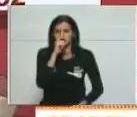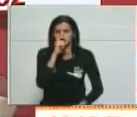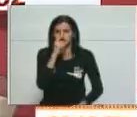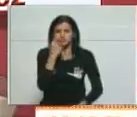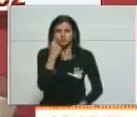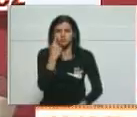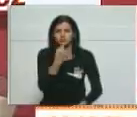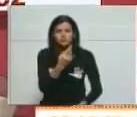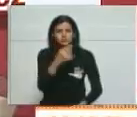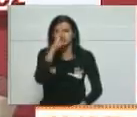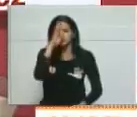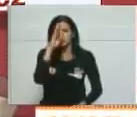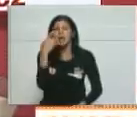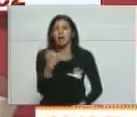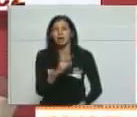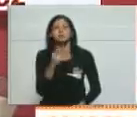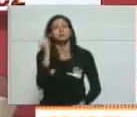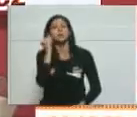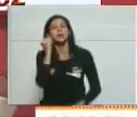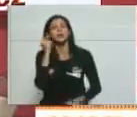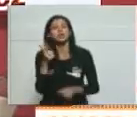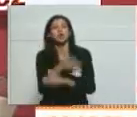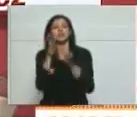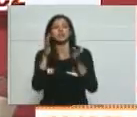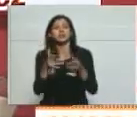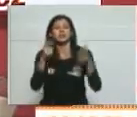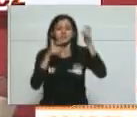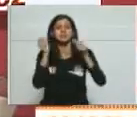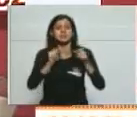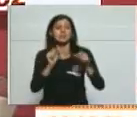porque allá está una gobernadora que es chavista.